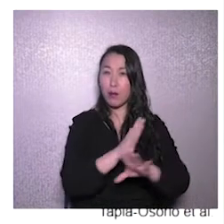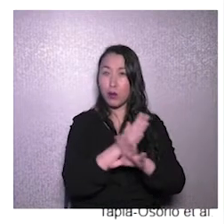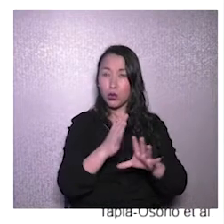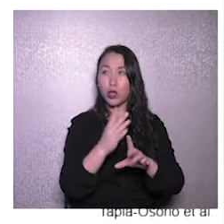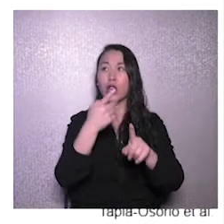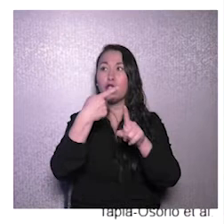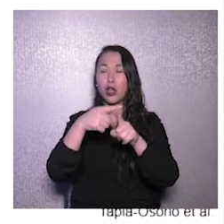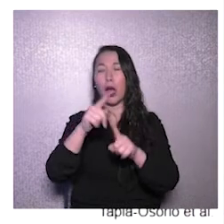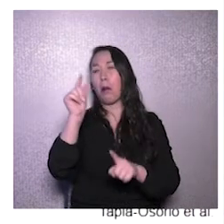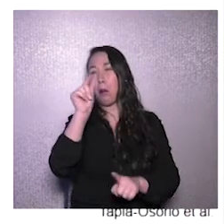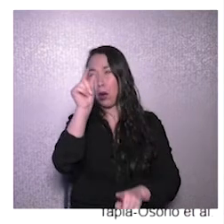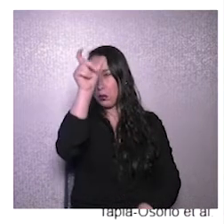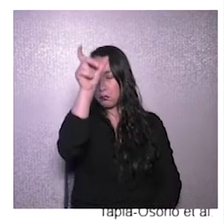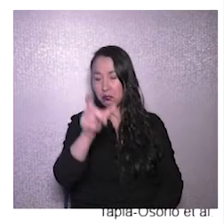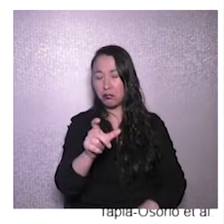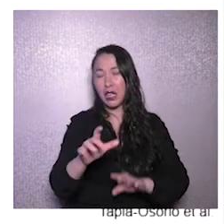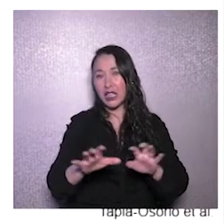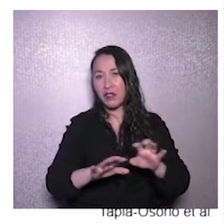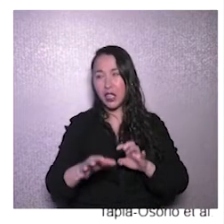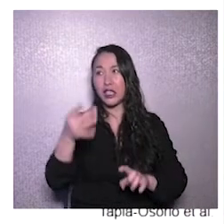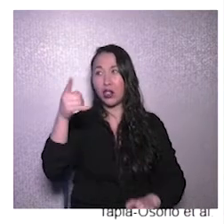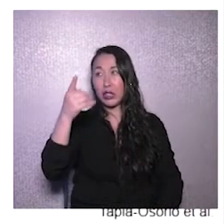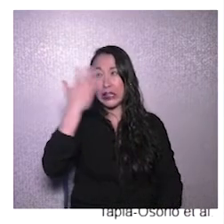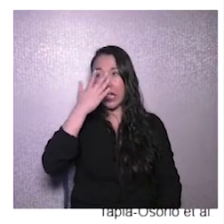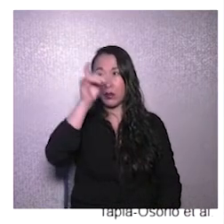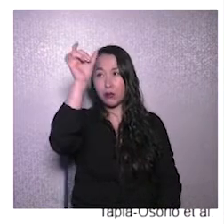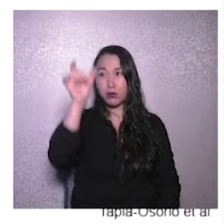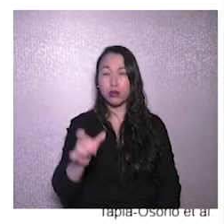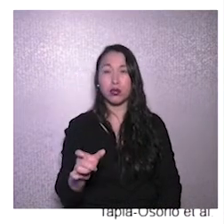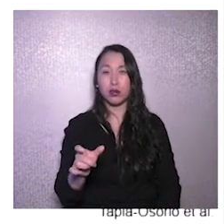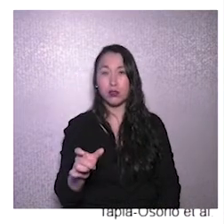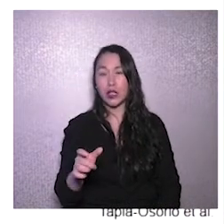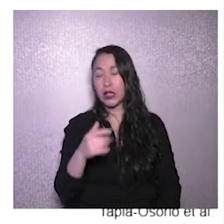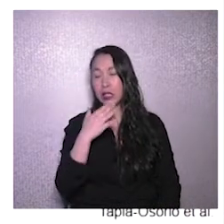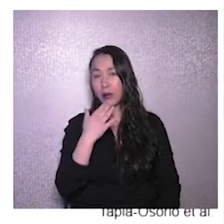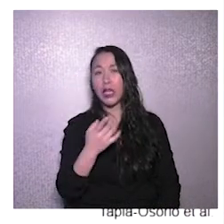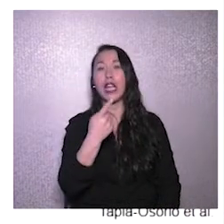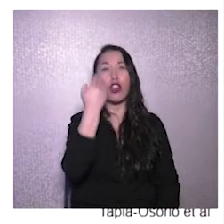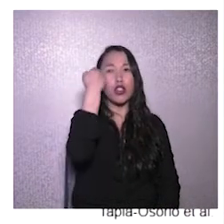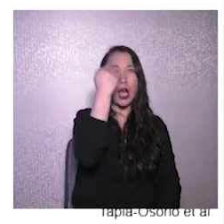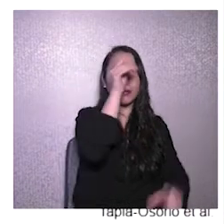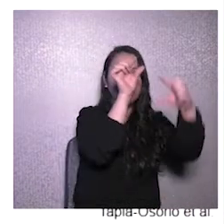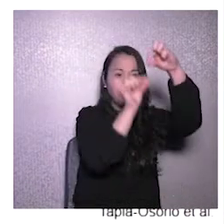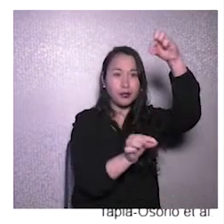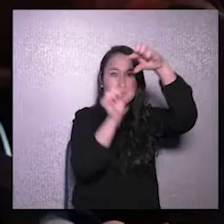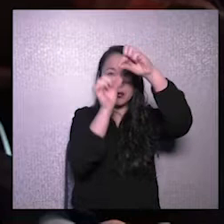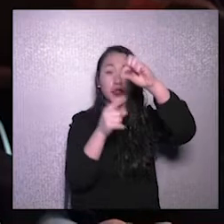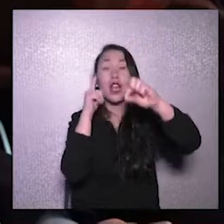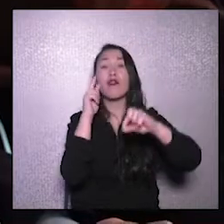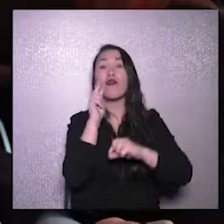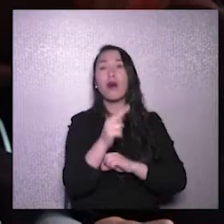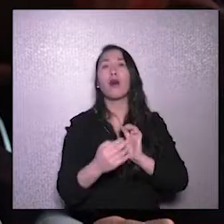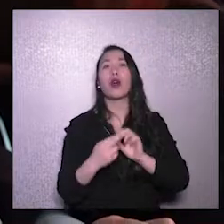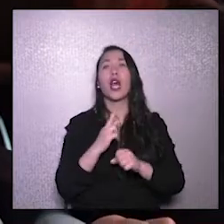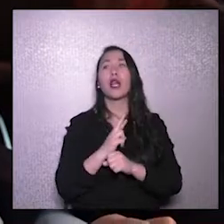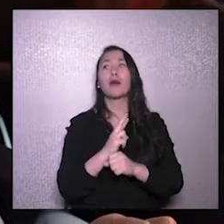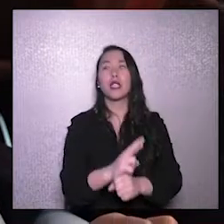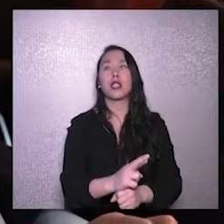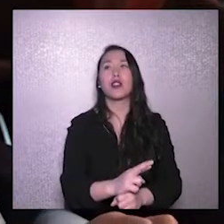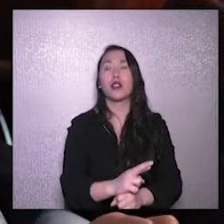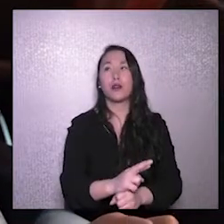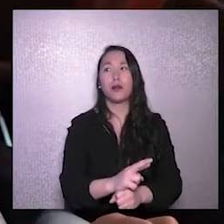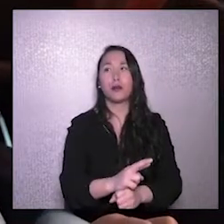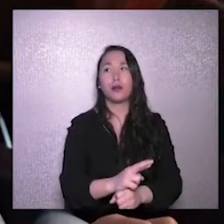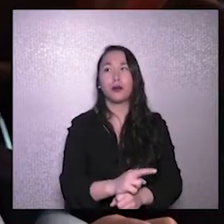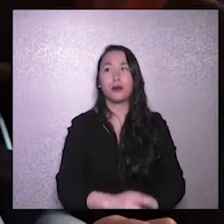actividad y una franja donde hay poca actividad. Aquí están los días alineados en cuanto a las horas. Y ahí lo que vemos es la representación del ritmo circadiano,